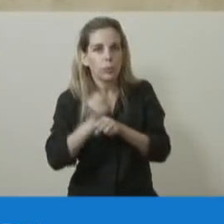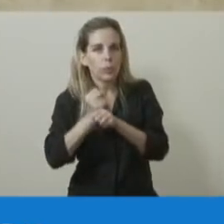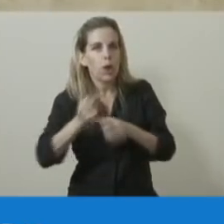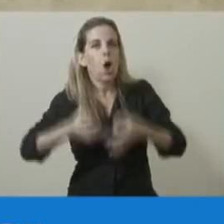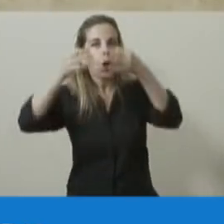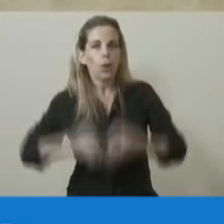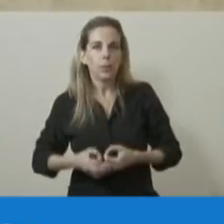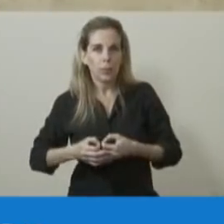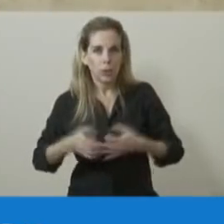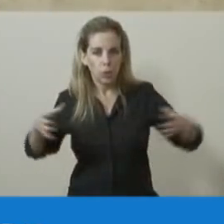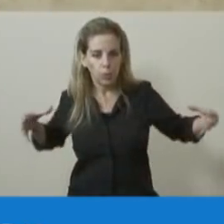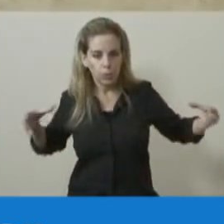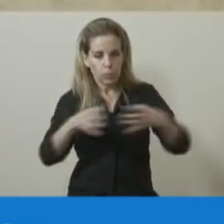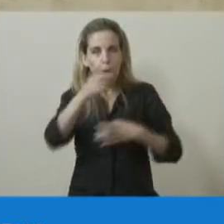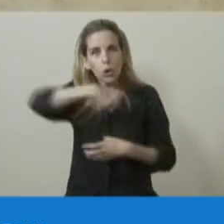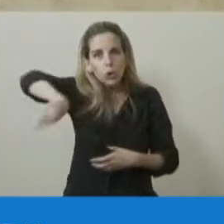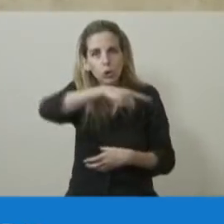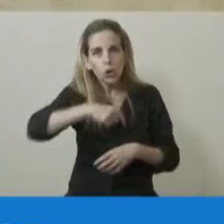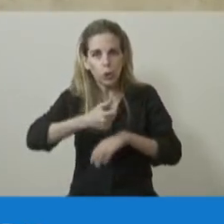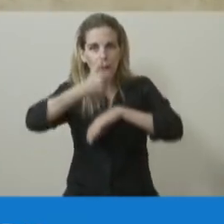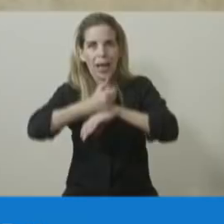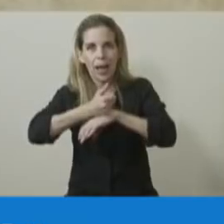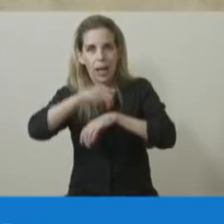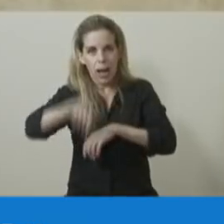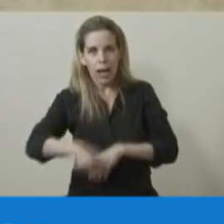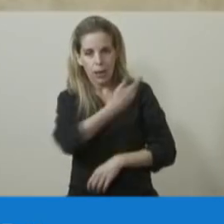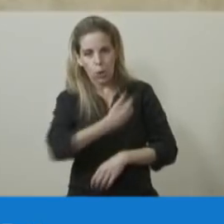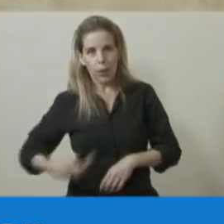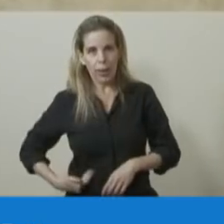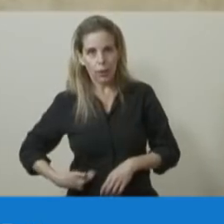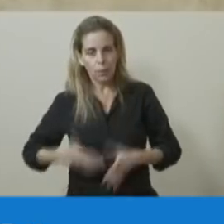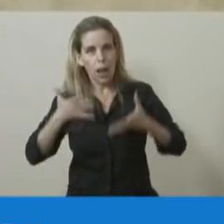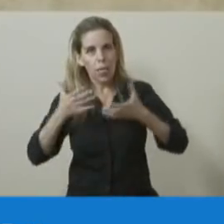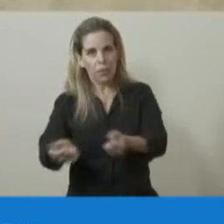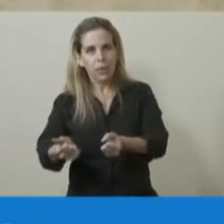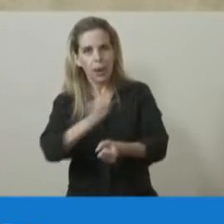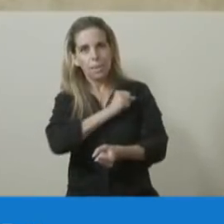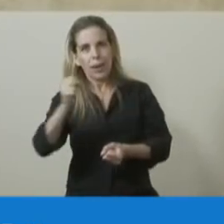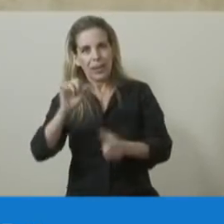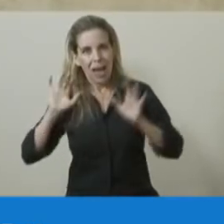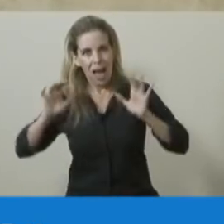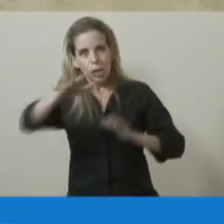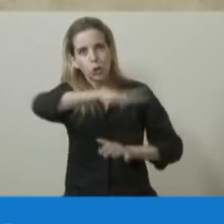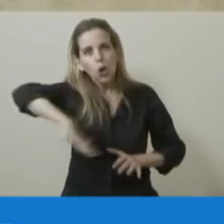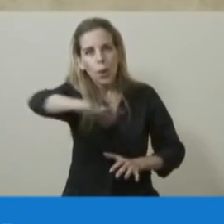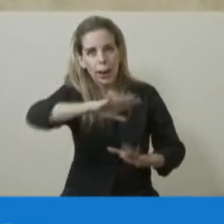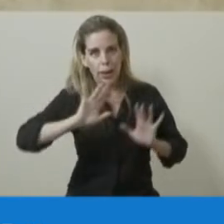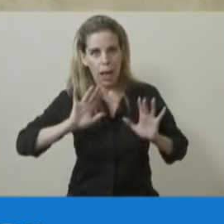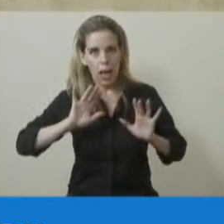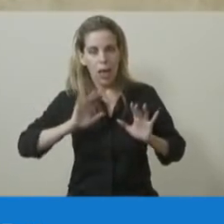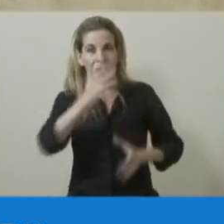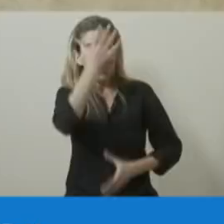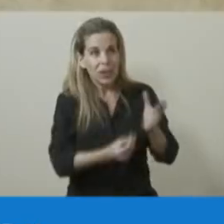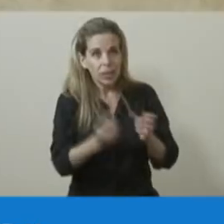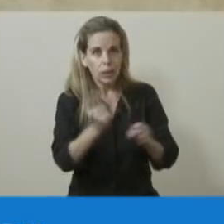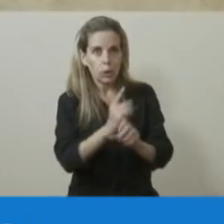está al frente de la gestión de la patria. Y no debemos equivocarnos. Tenemos que